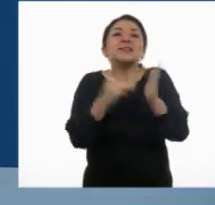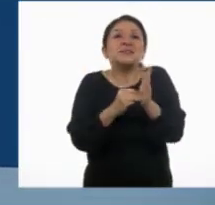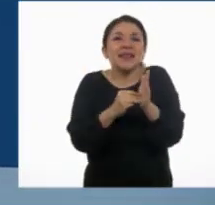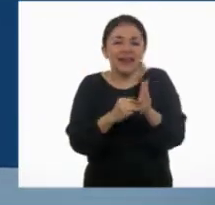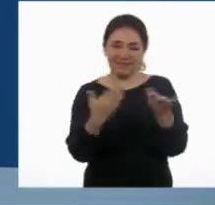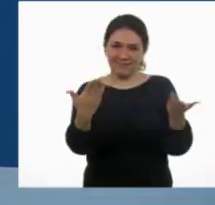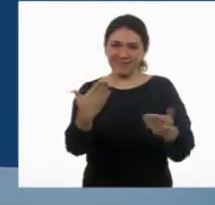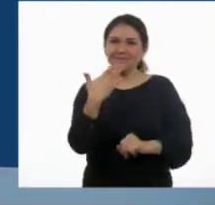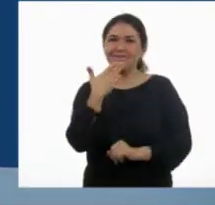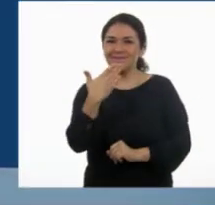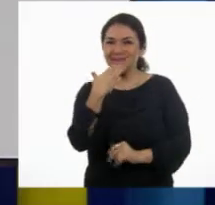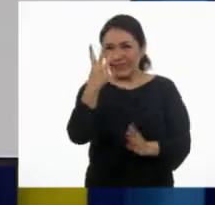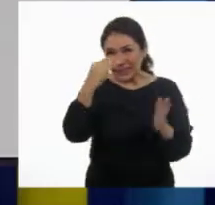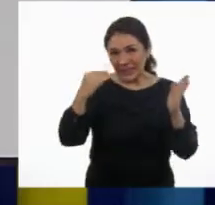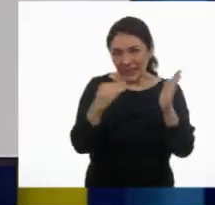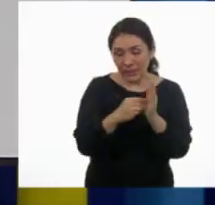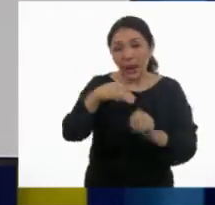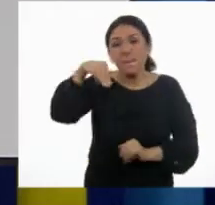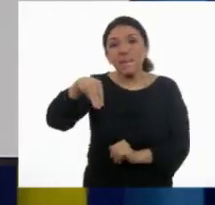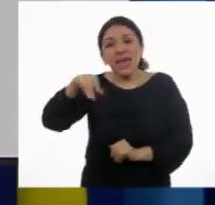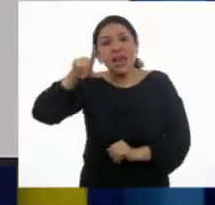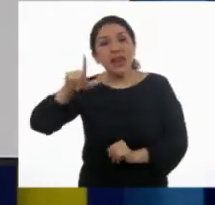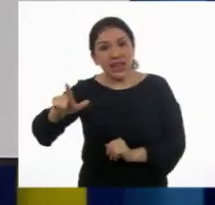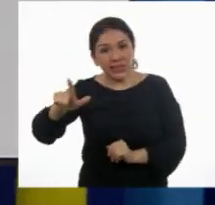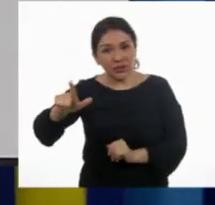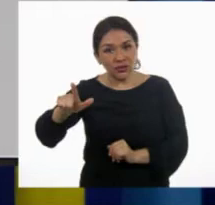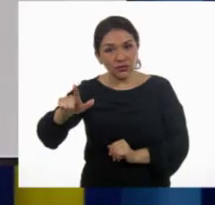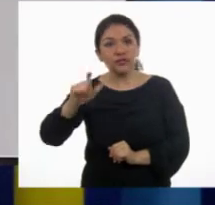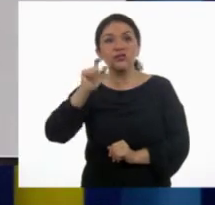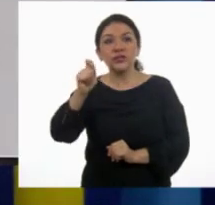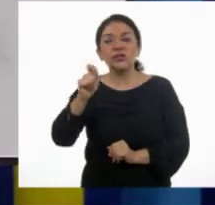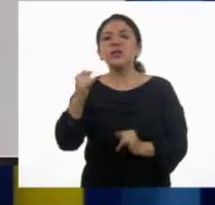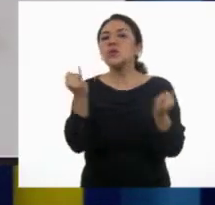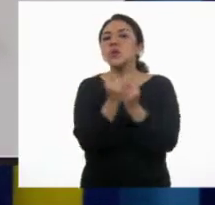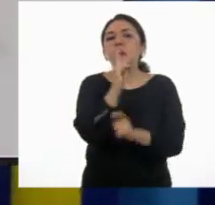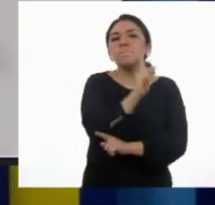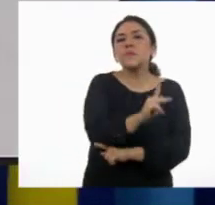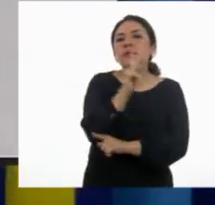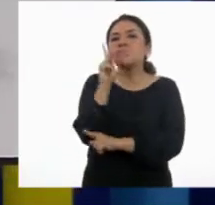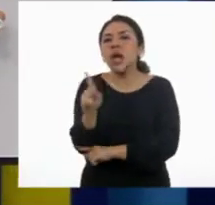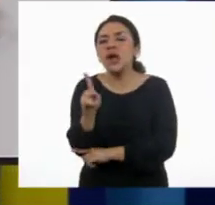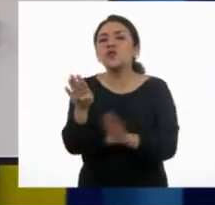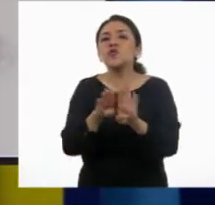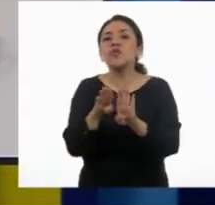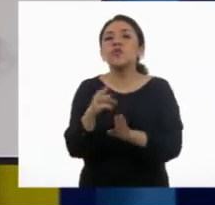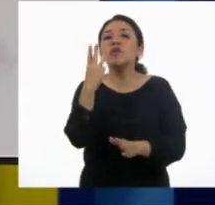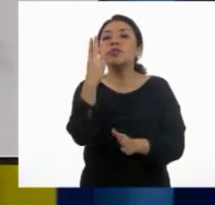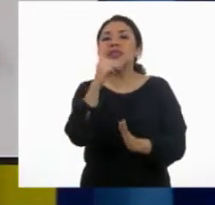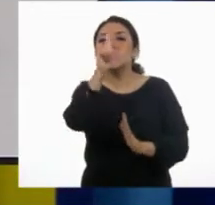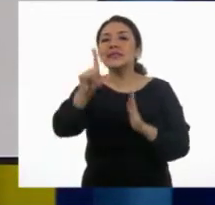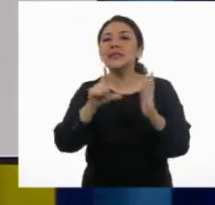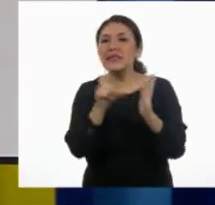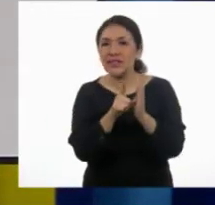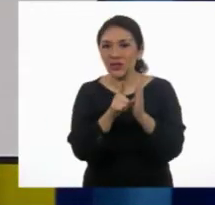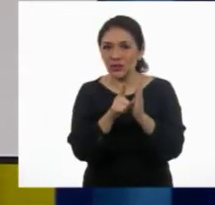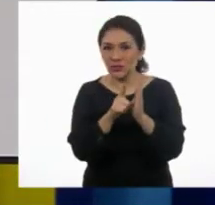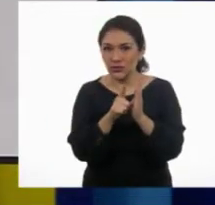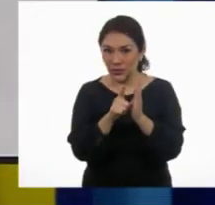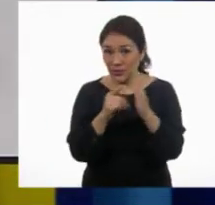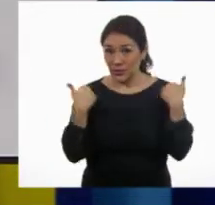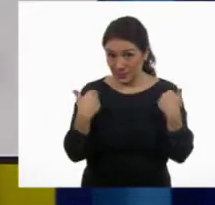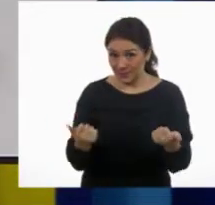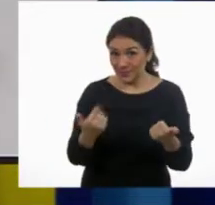A 3,000 mililitros, que esto es igual a 3 litros, ¿de